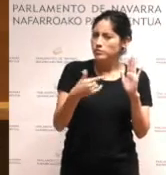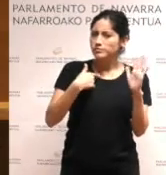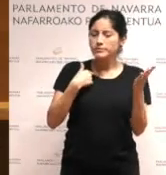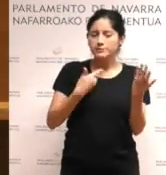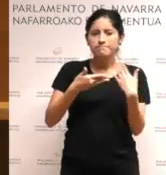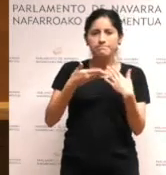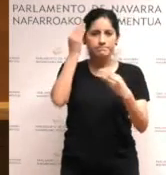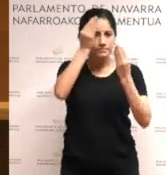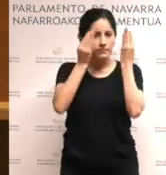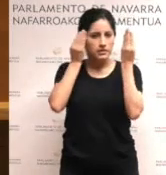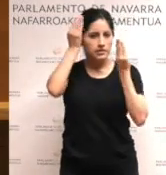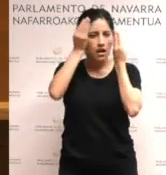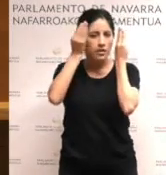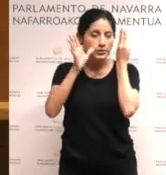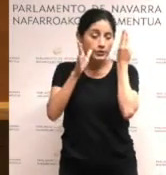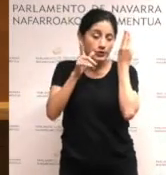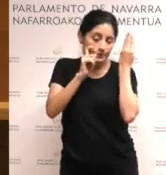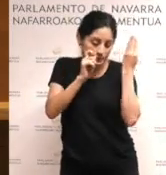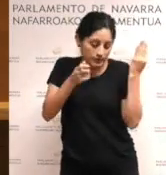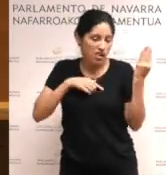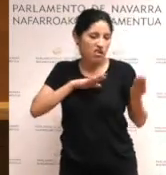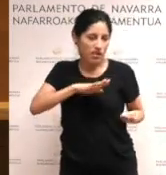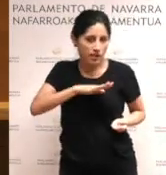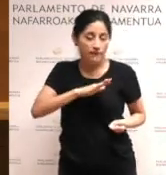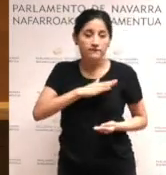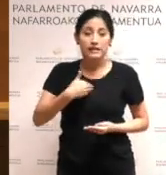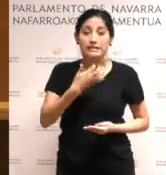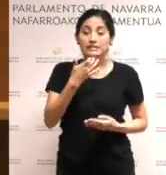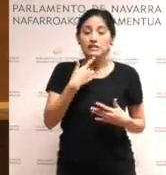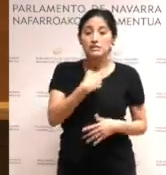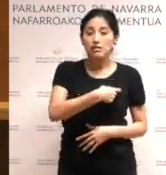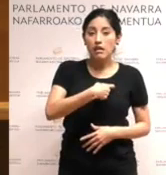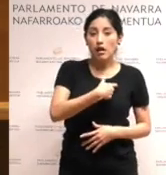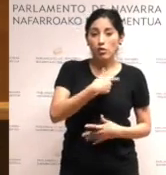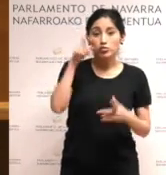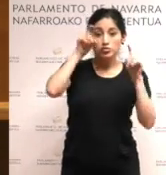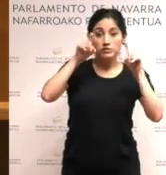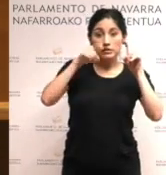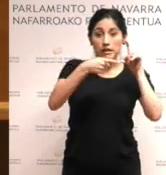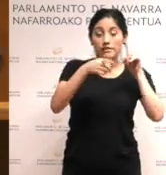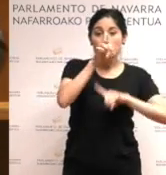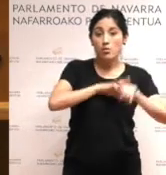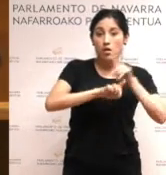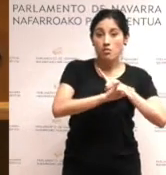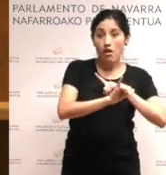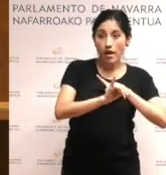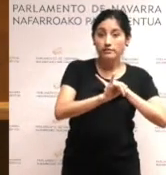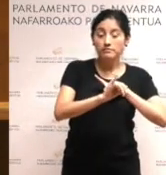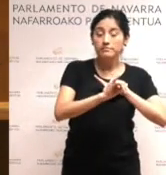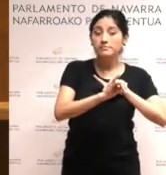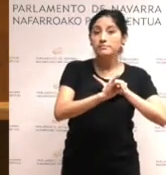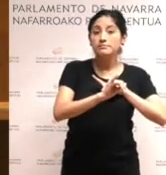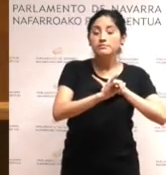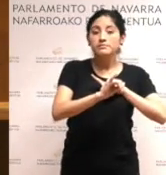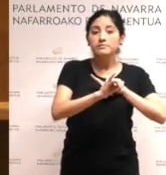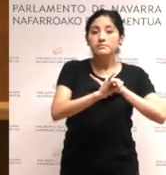vuelta, con evidente maldad, lo reconozco, que si los sindicatos docentes tuvieran 7 diputados en el Congreso necesarios para